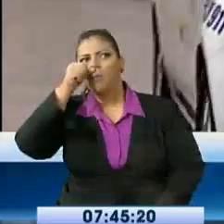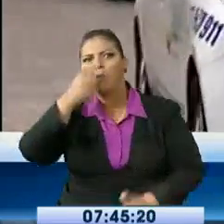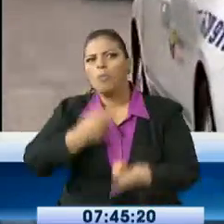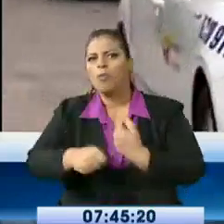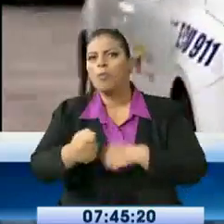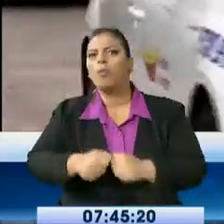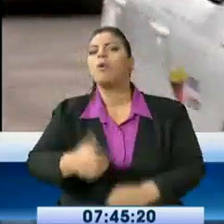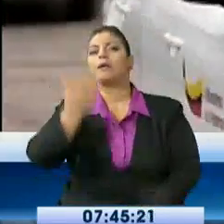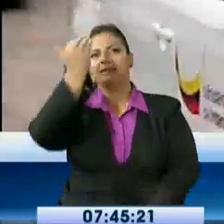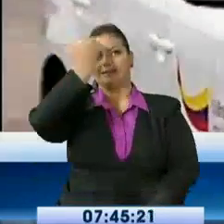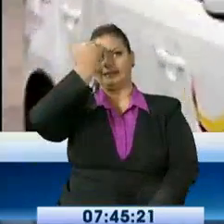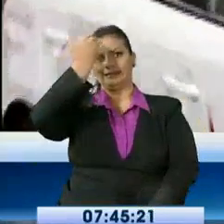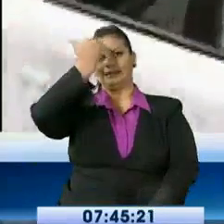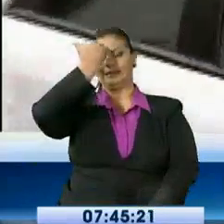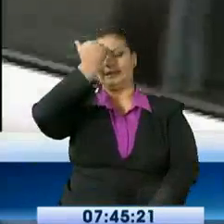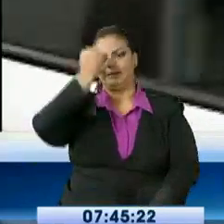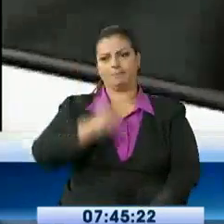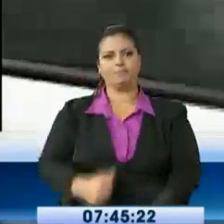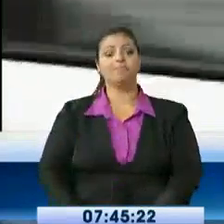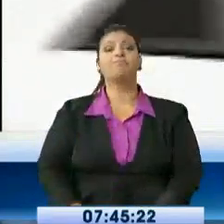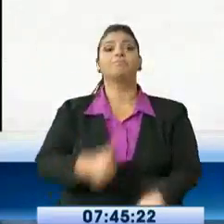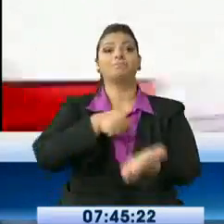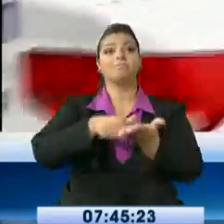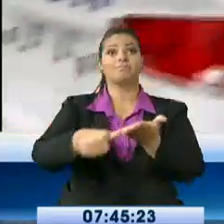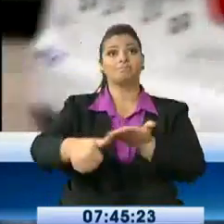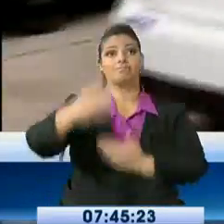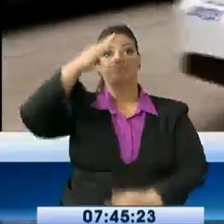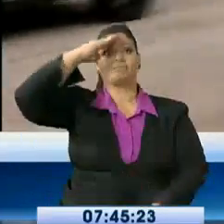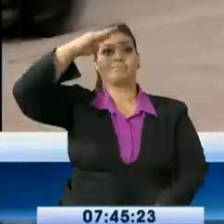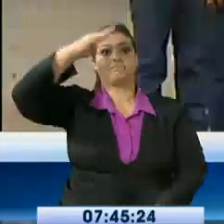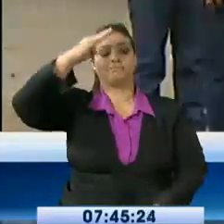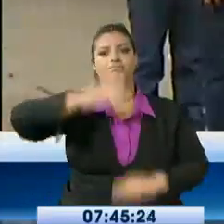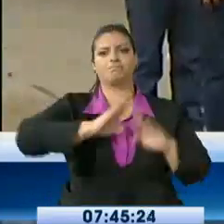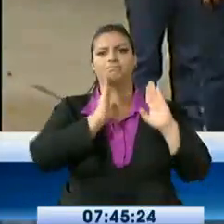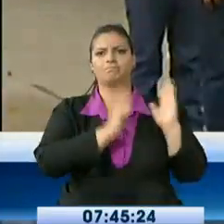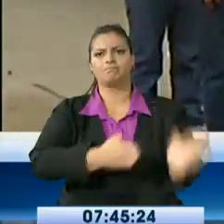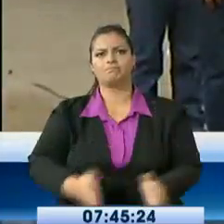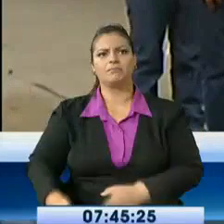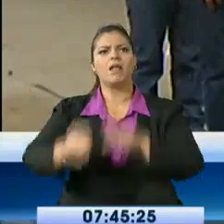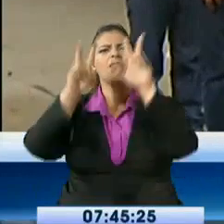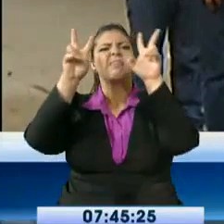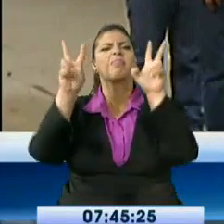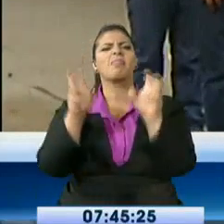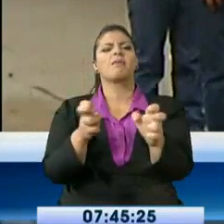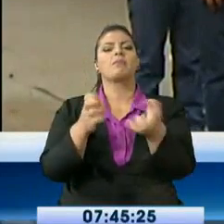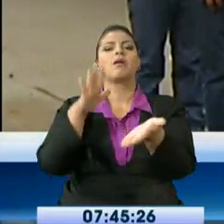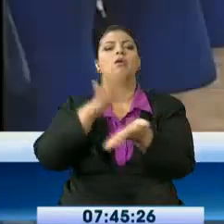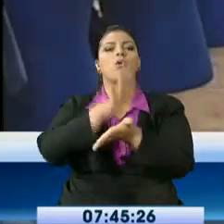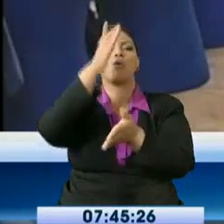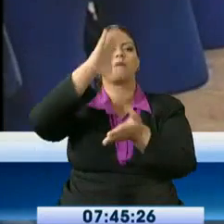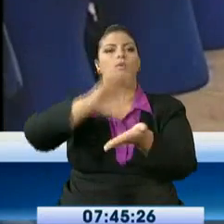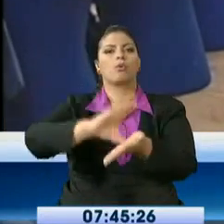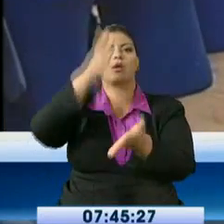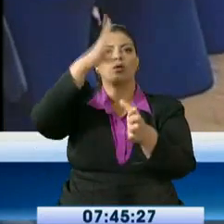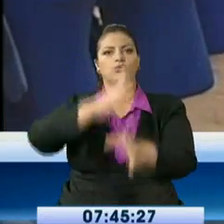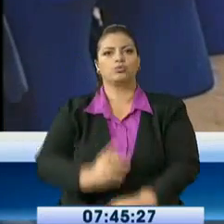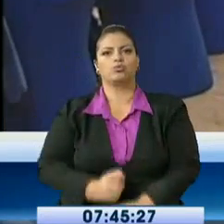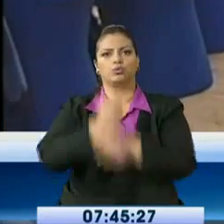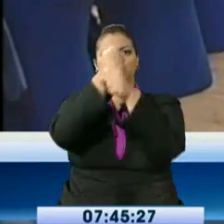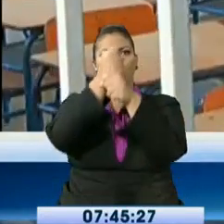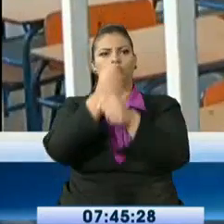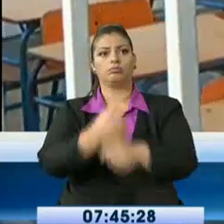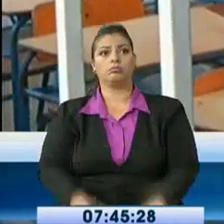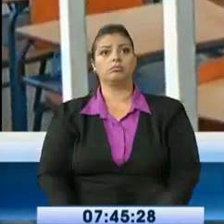el Ministerio del Interior impulsa nuevamente este año el plan Escuelas Seguras, donde se prevé contar con el apoyo de los